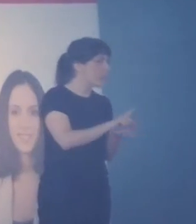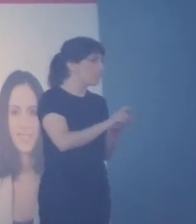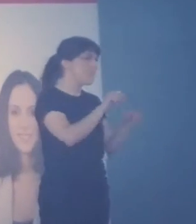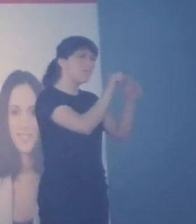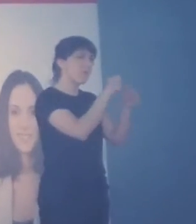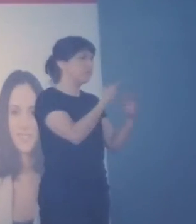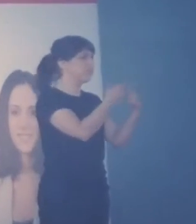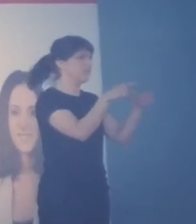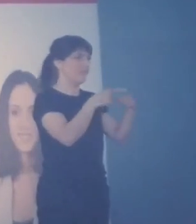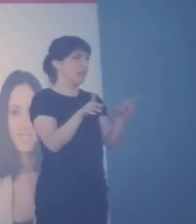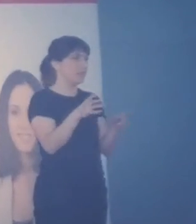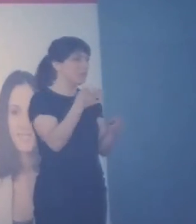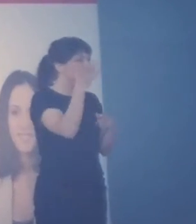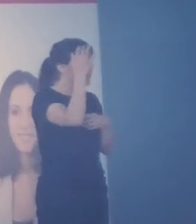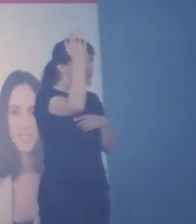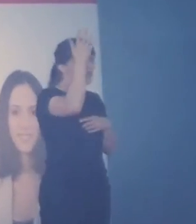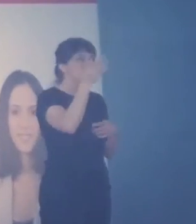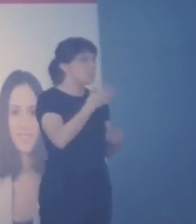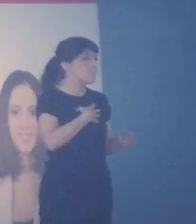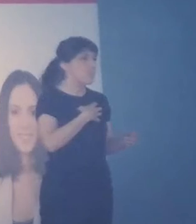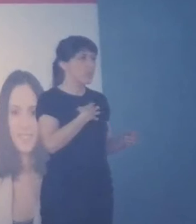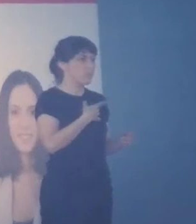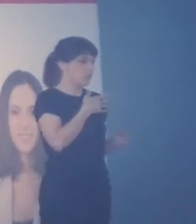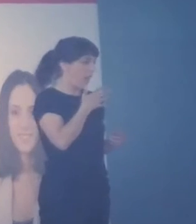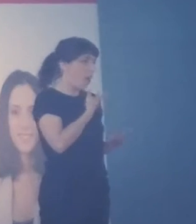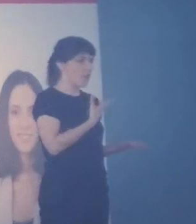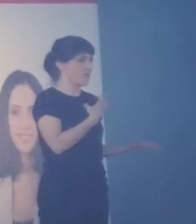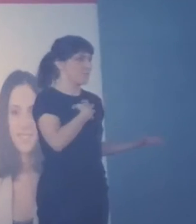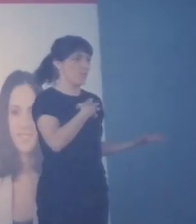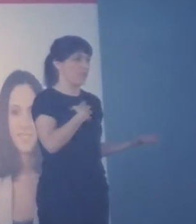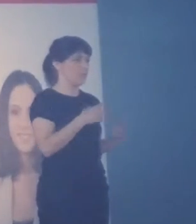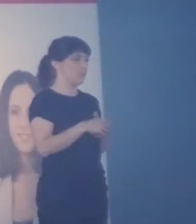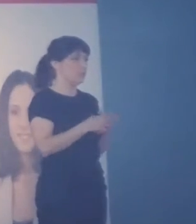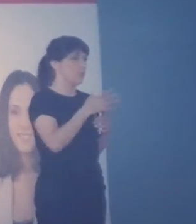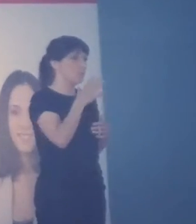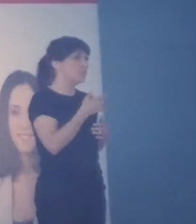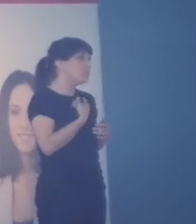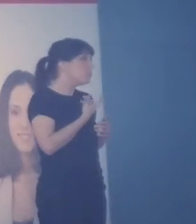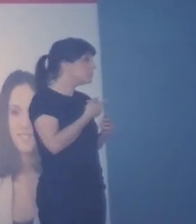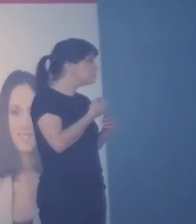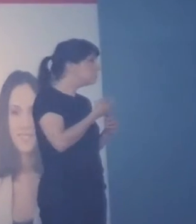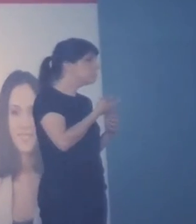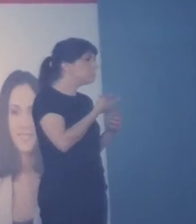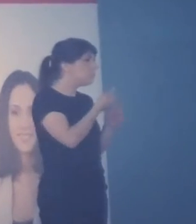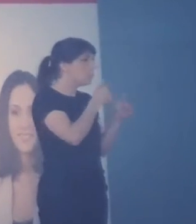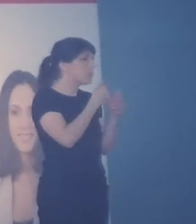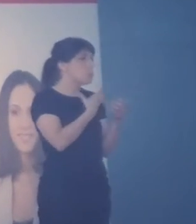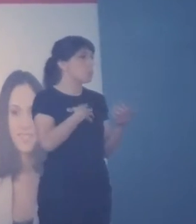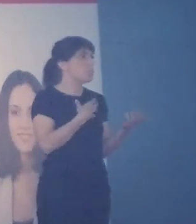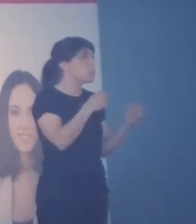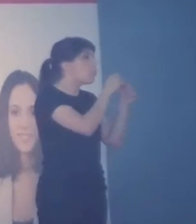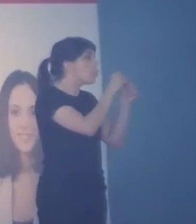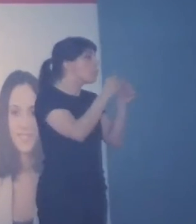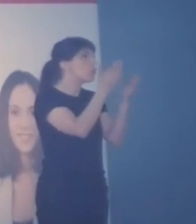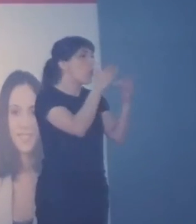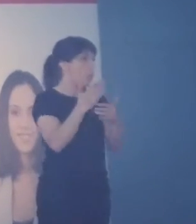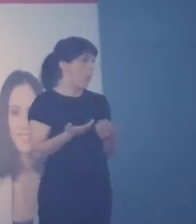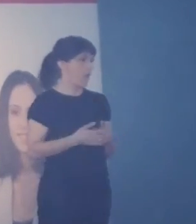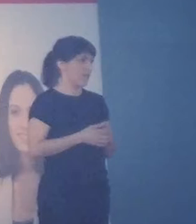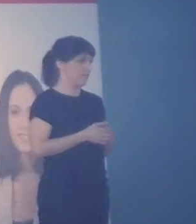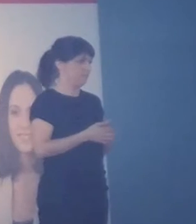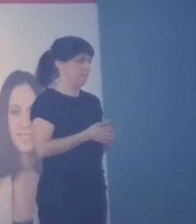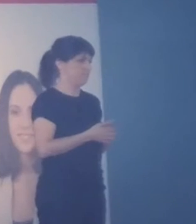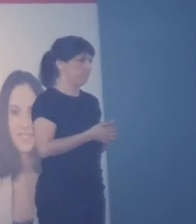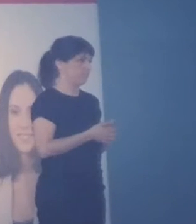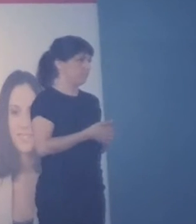tal vez inimaginables por nós neste momento, porque non hai ningún marxista no mundo, dando por más que teña